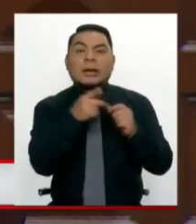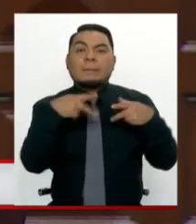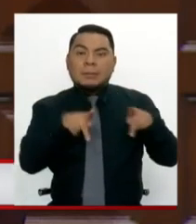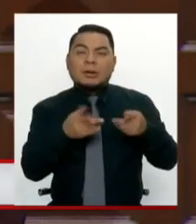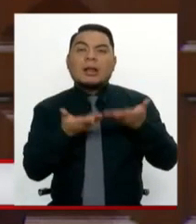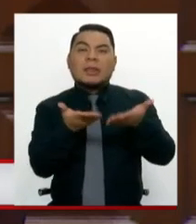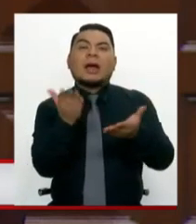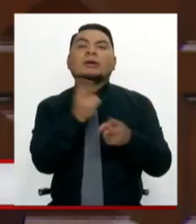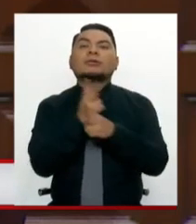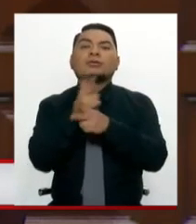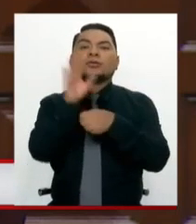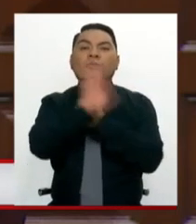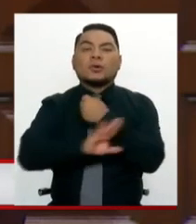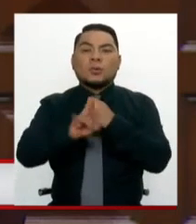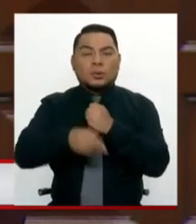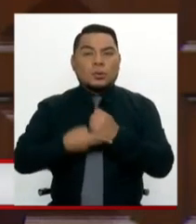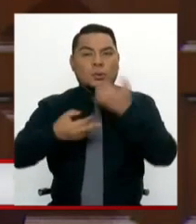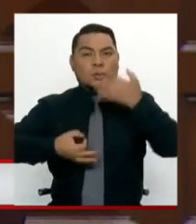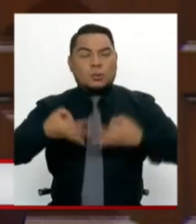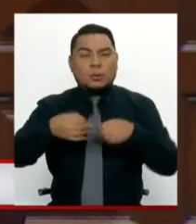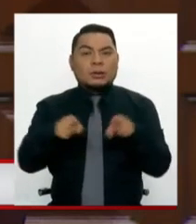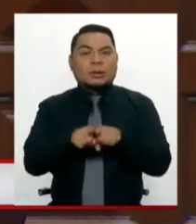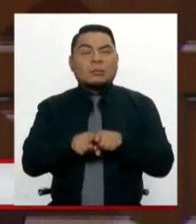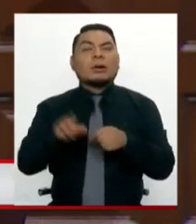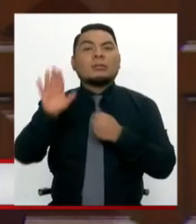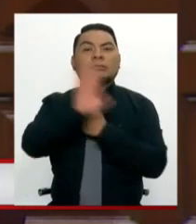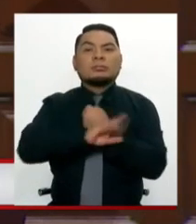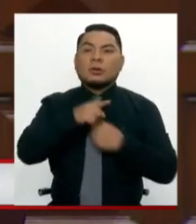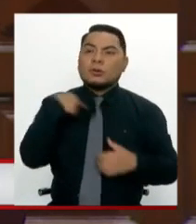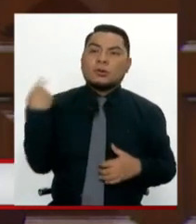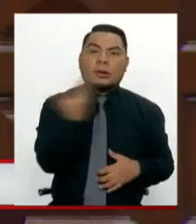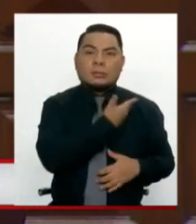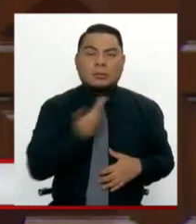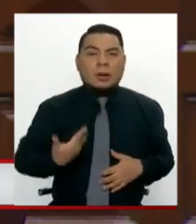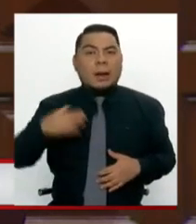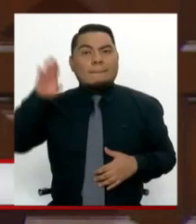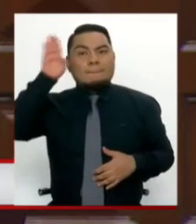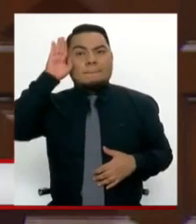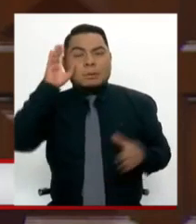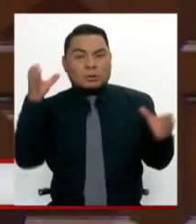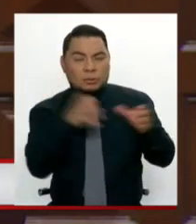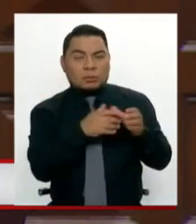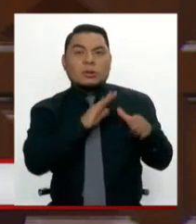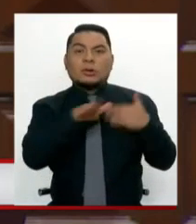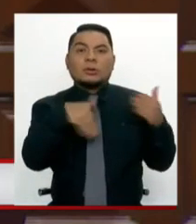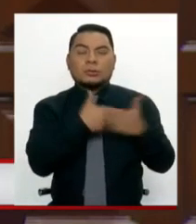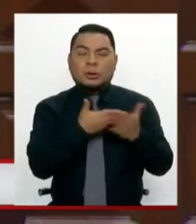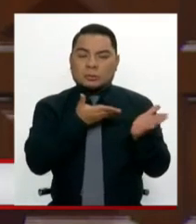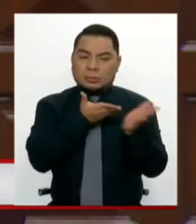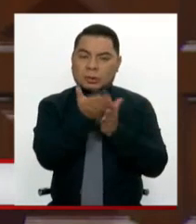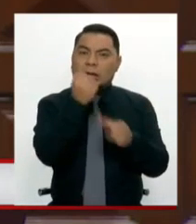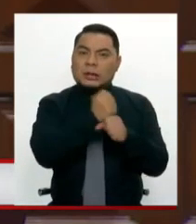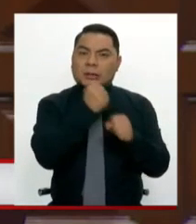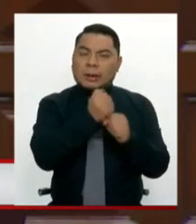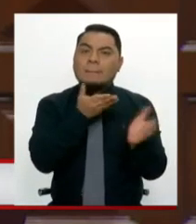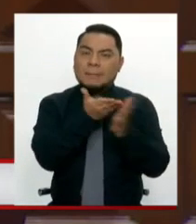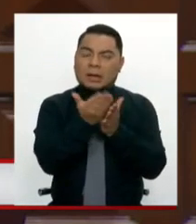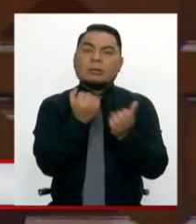brindar seguridad jurídica y respaldo estatal a todo el personal policial que cumplan adecuadamente su